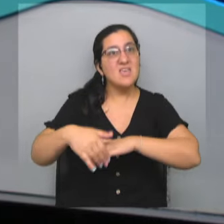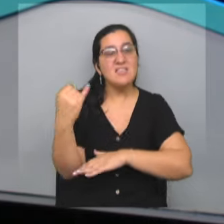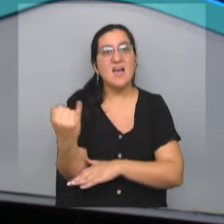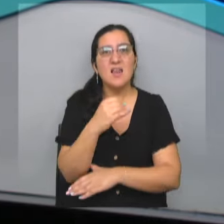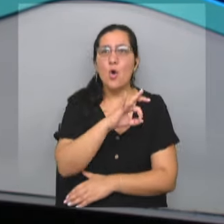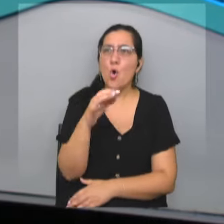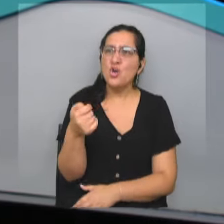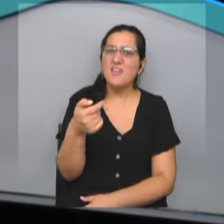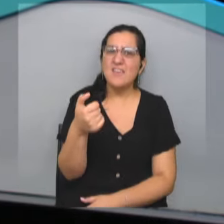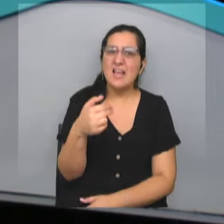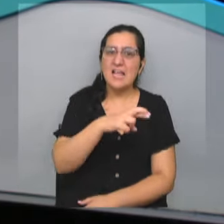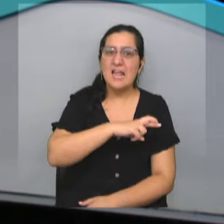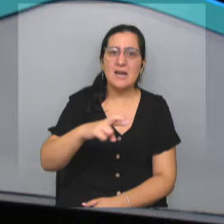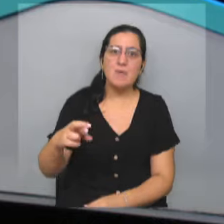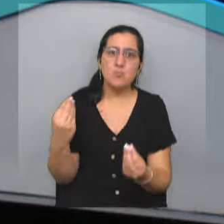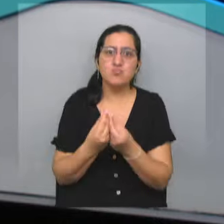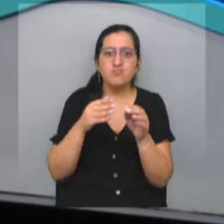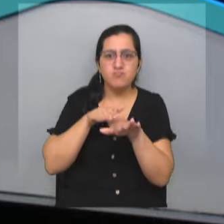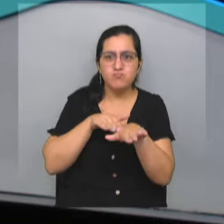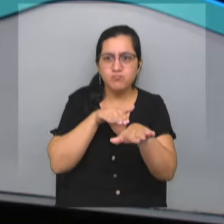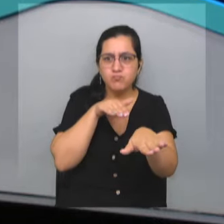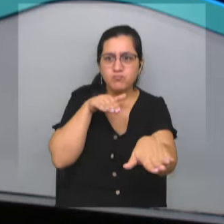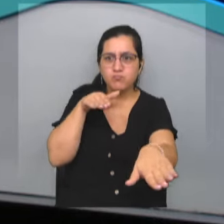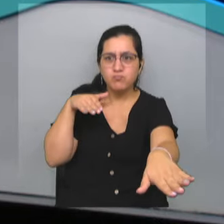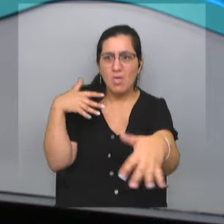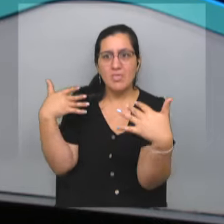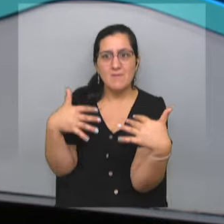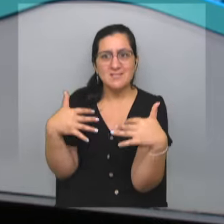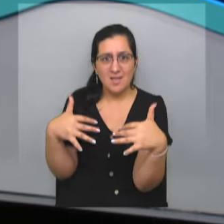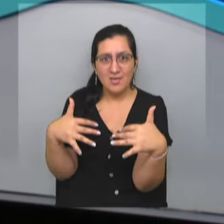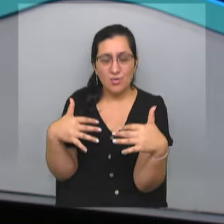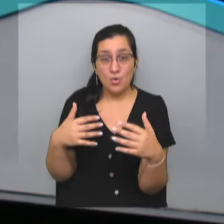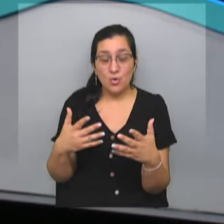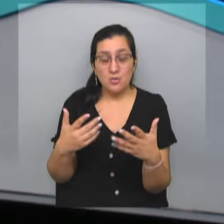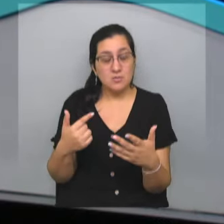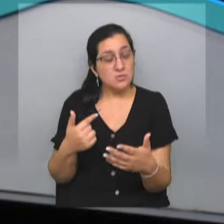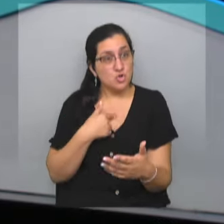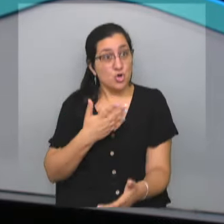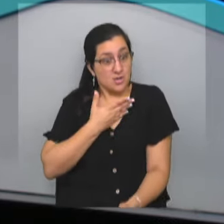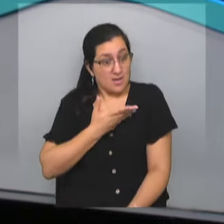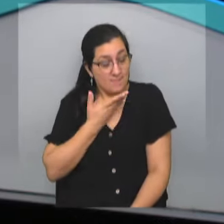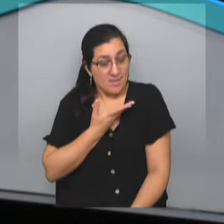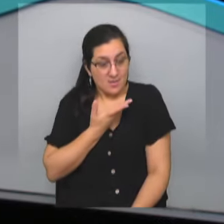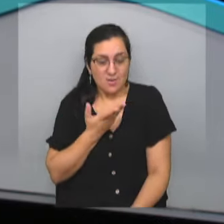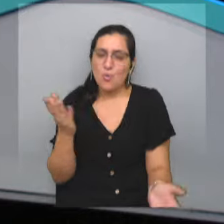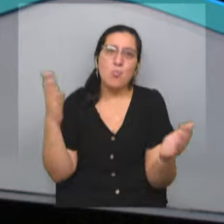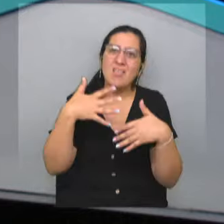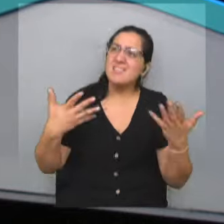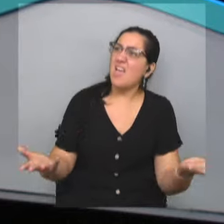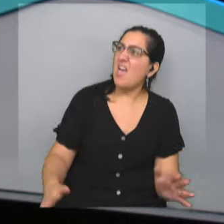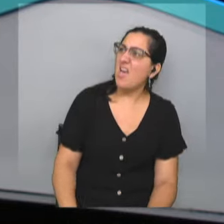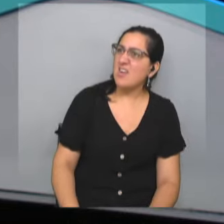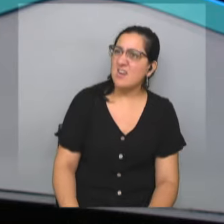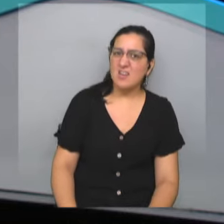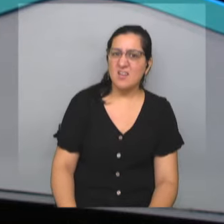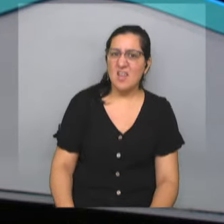no sé cuánto, que la Rambla estaba saturada de tránsito y yo reclamé que decía, no puede ser,